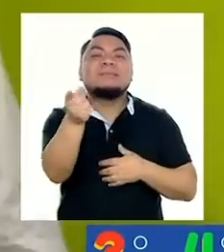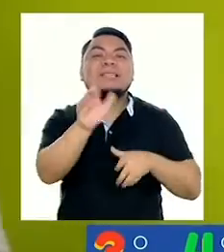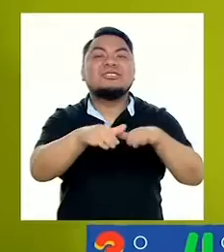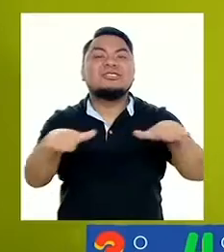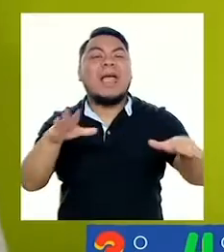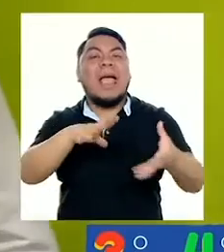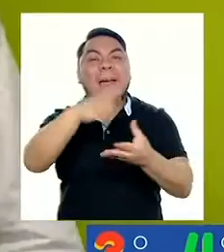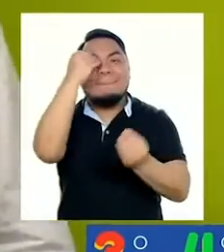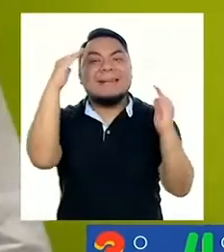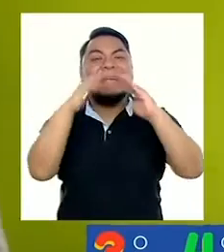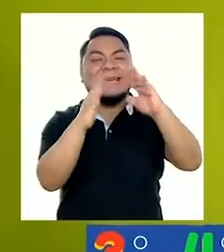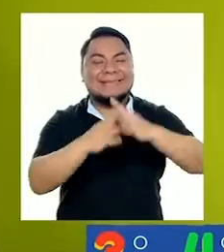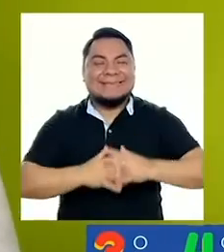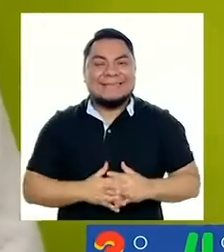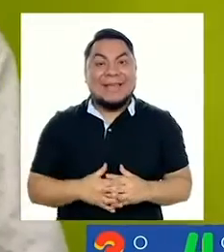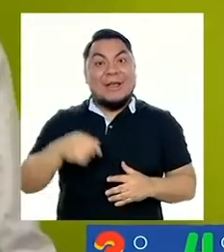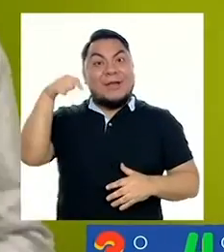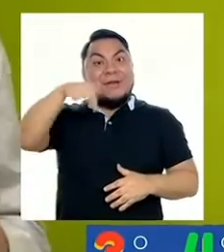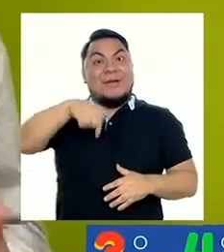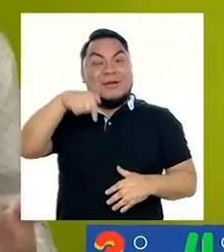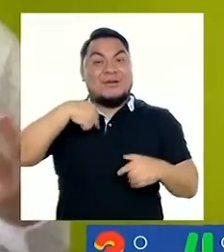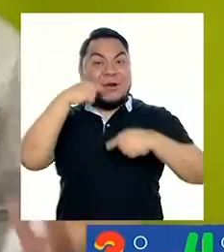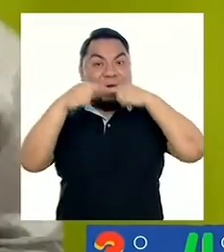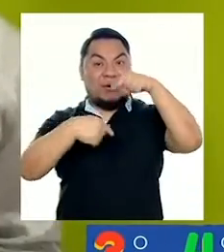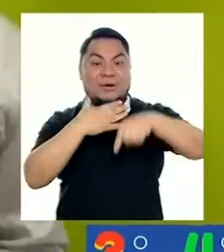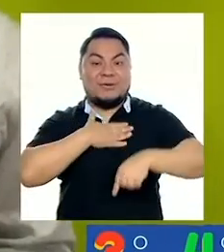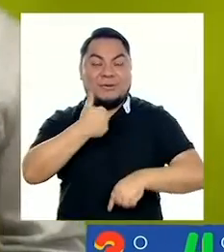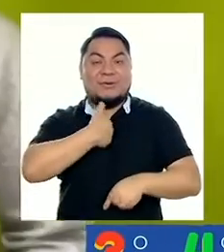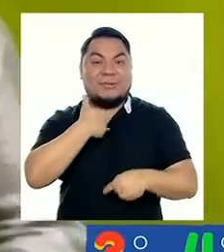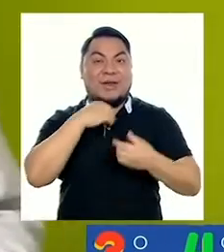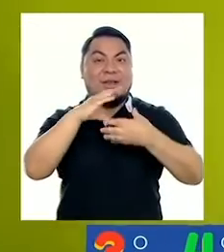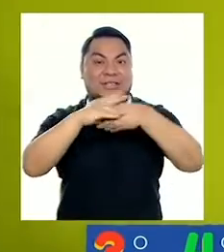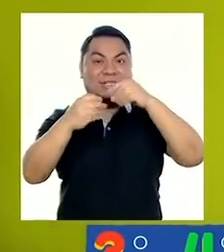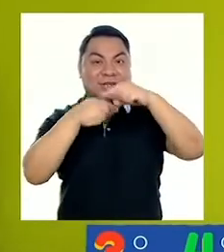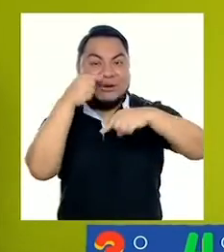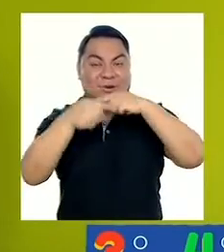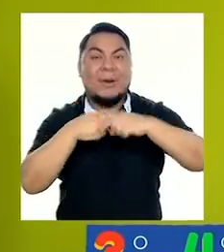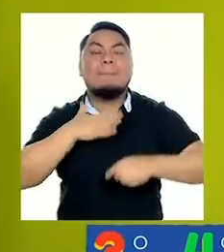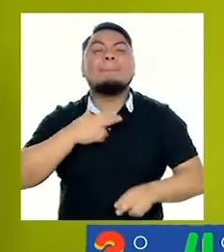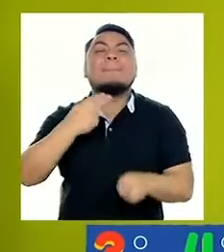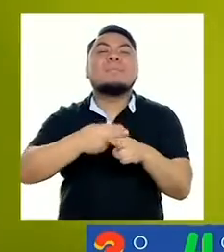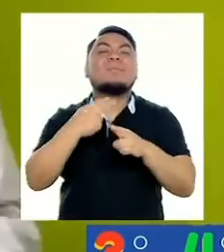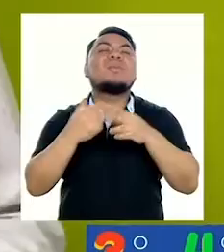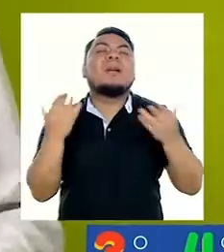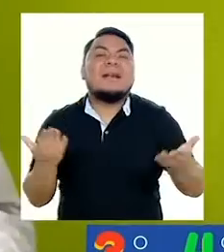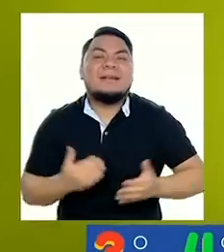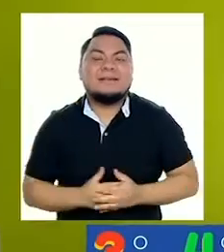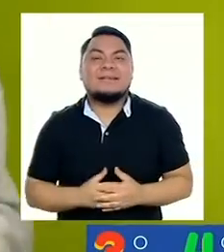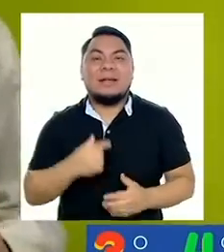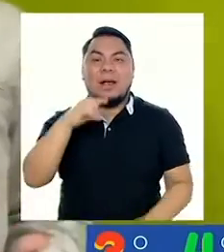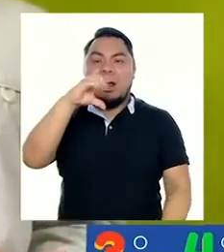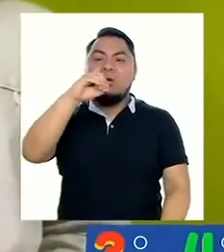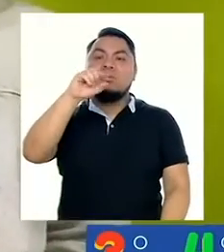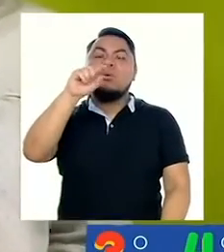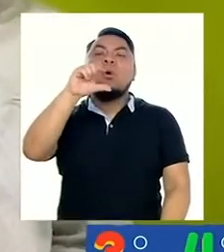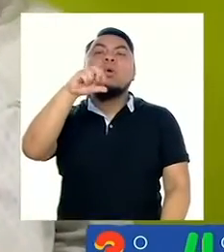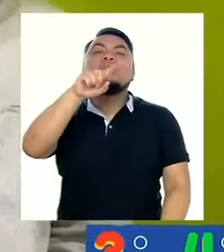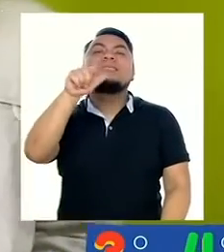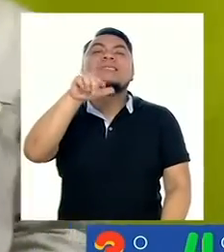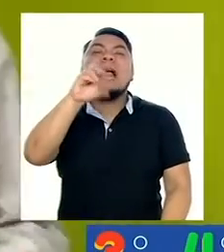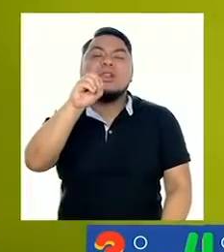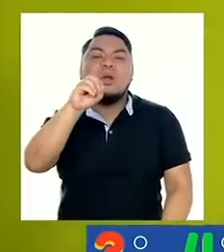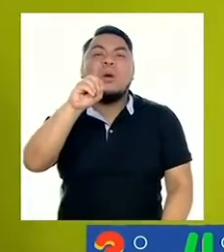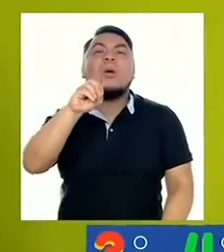Aprende en Casa? Hoy les voy a narrar mi autobiografía. Mi nombre es Gonzalo Varela